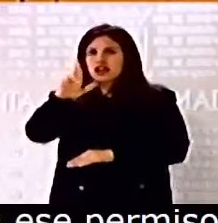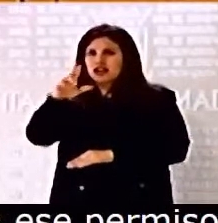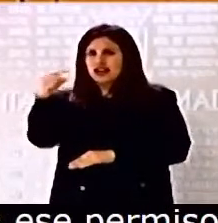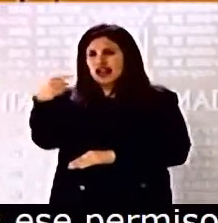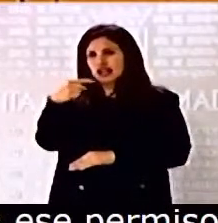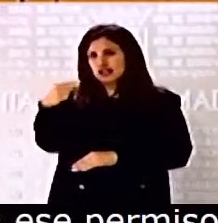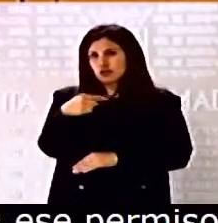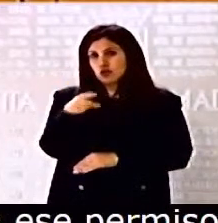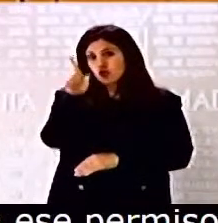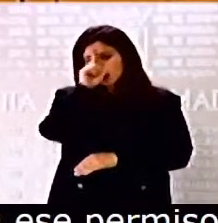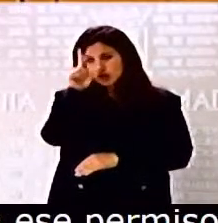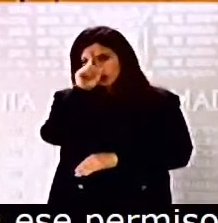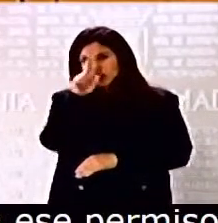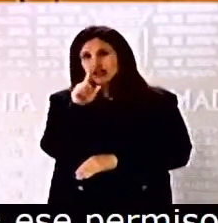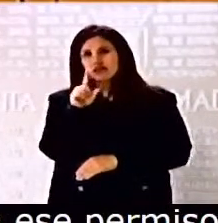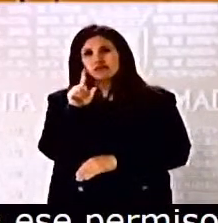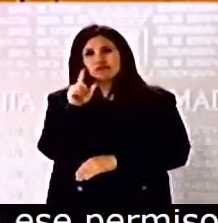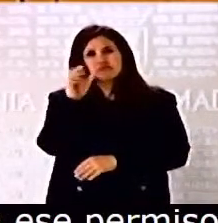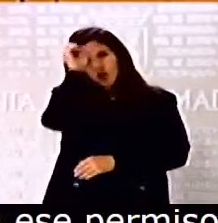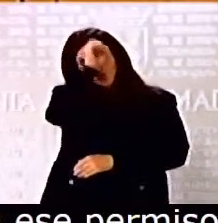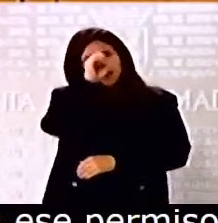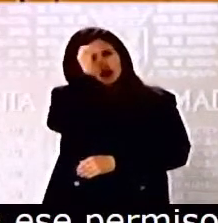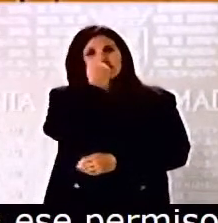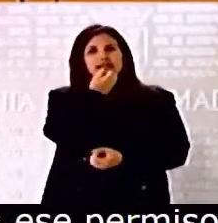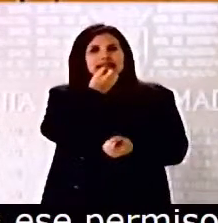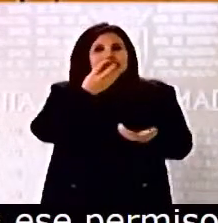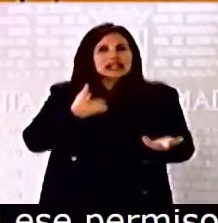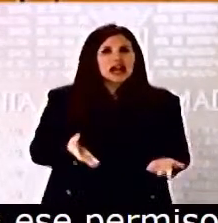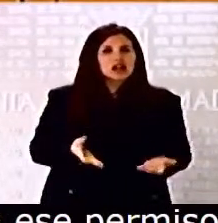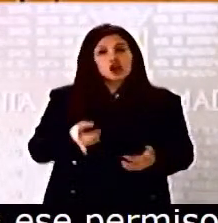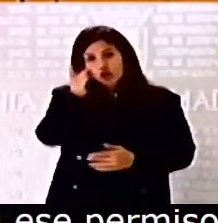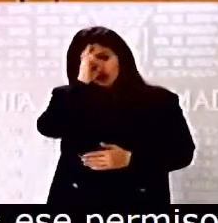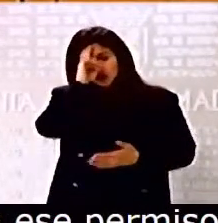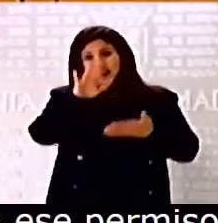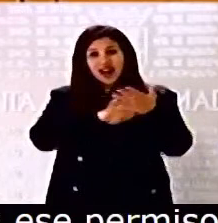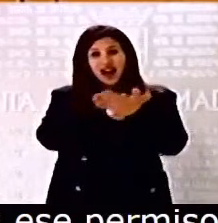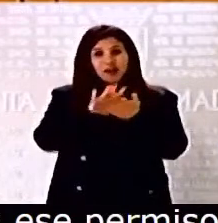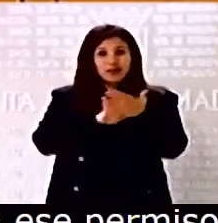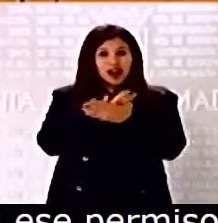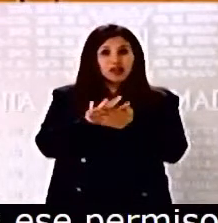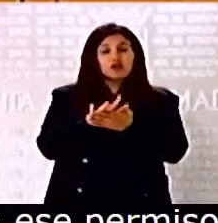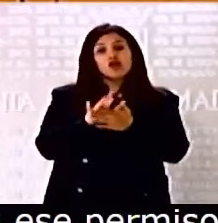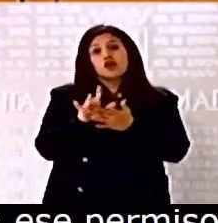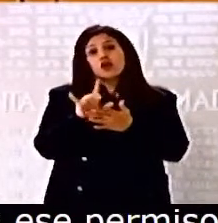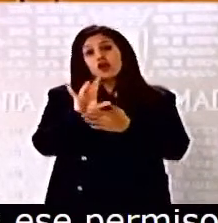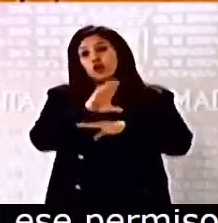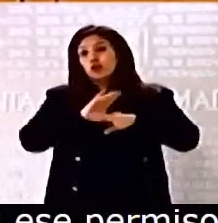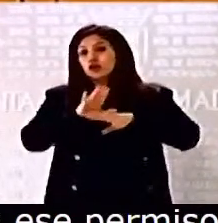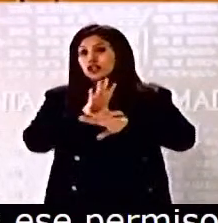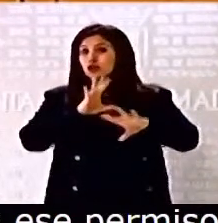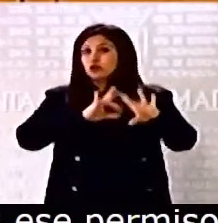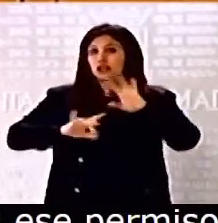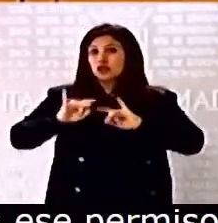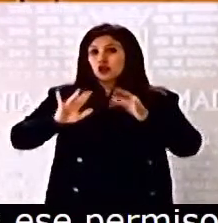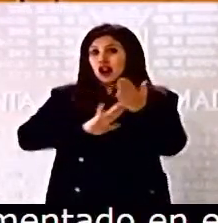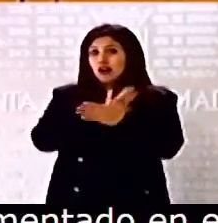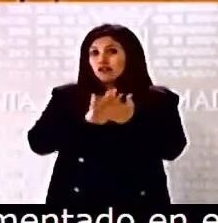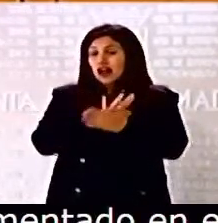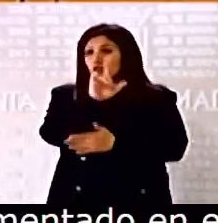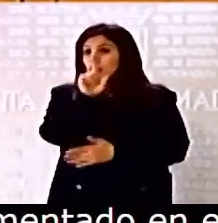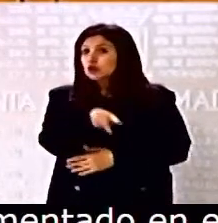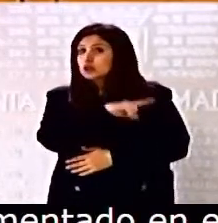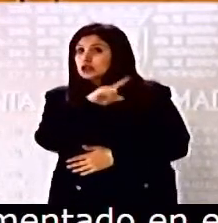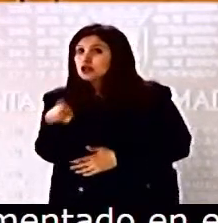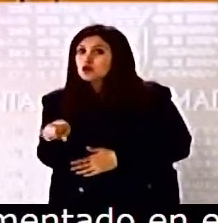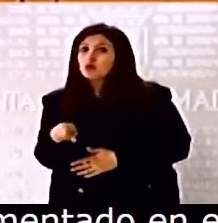valora esa opción, si se ha comentado en el interterritorial, si podría haber opción a ello, si